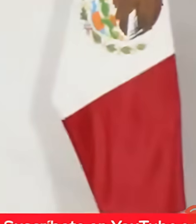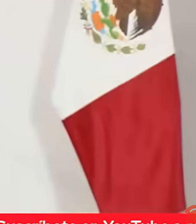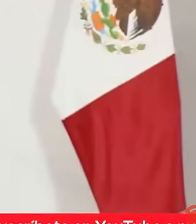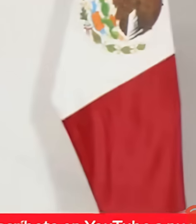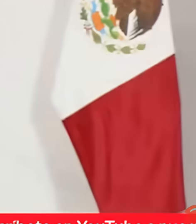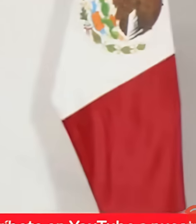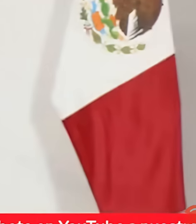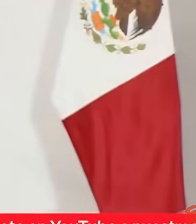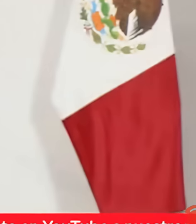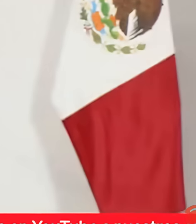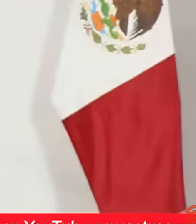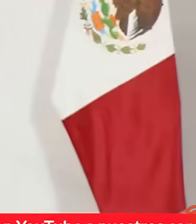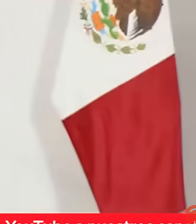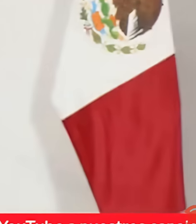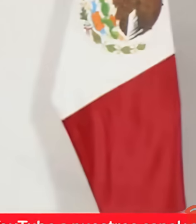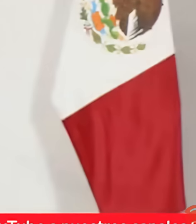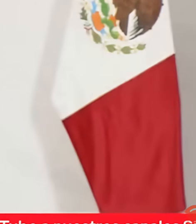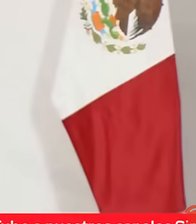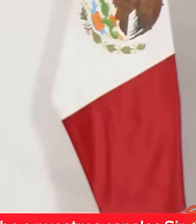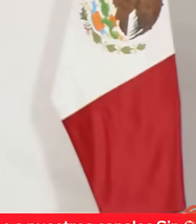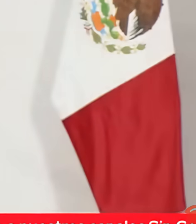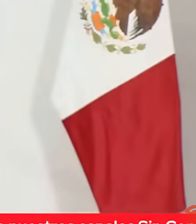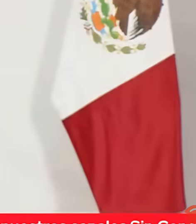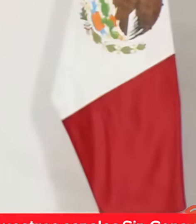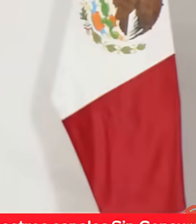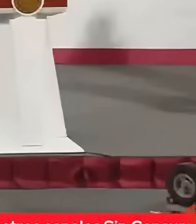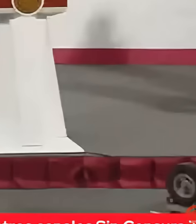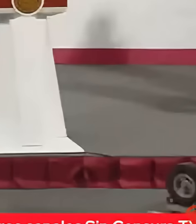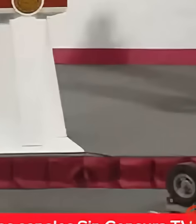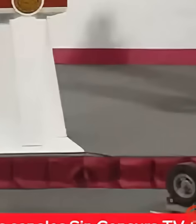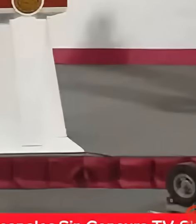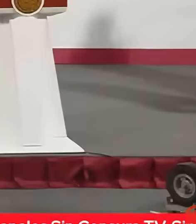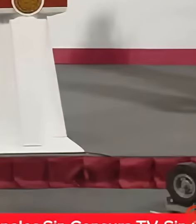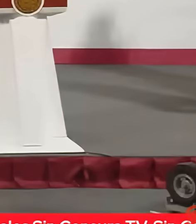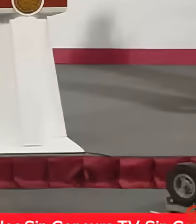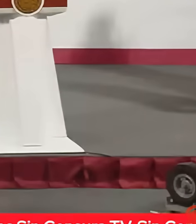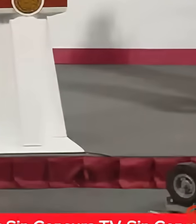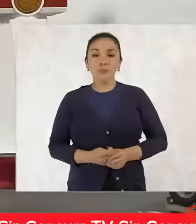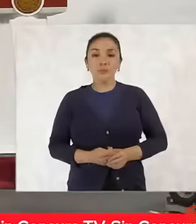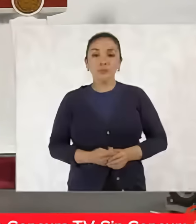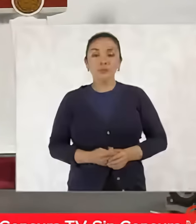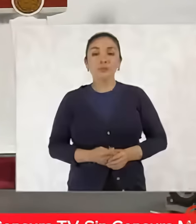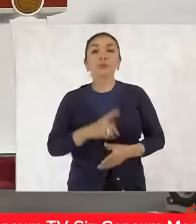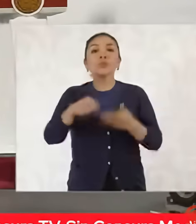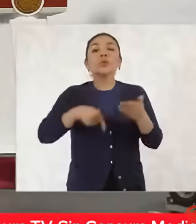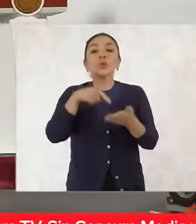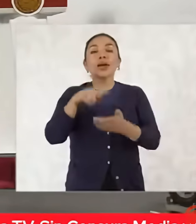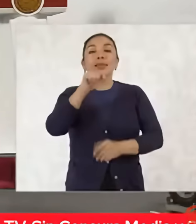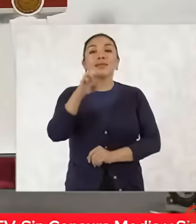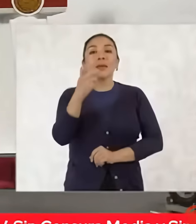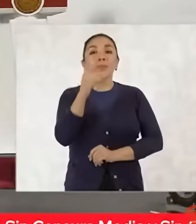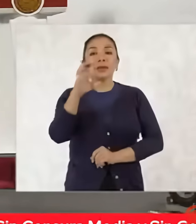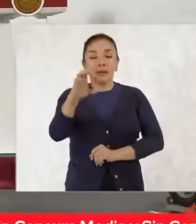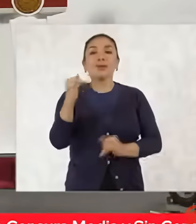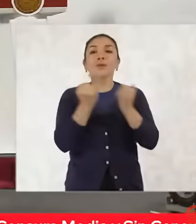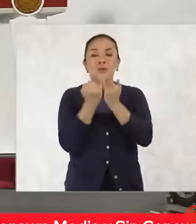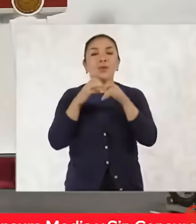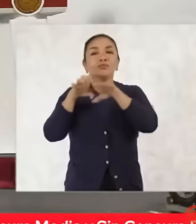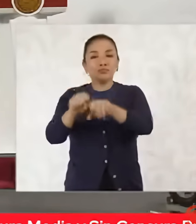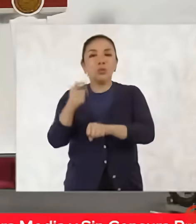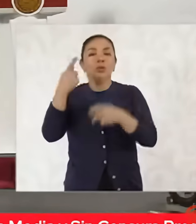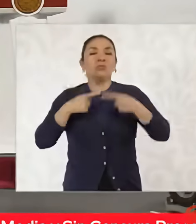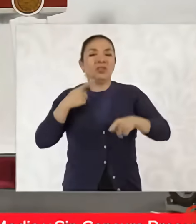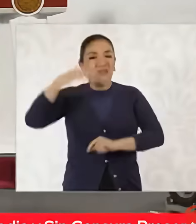de la libertad. En Tepic, Nayarit, destaca la detención de José Gerardo N., alias Tejano, líder de una célula delictiva